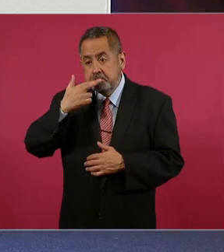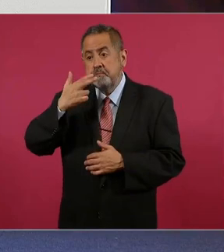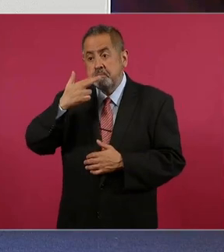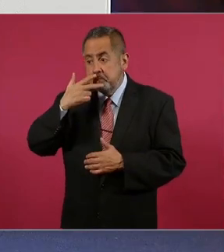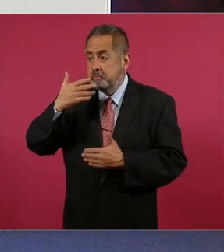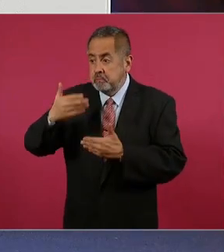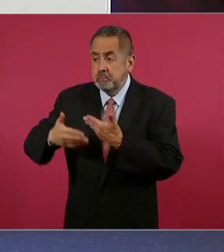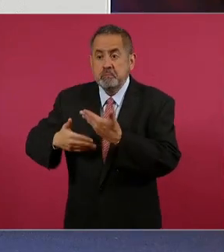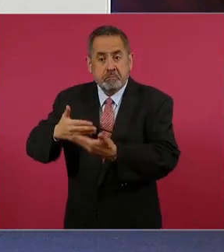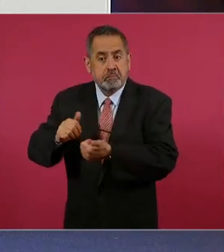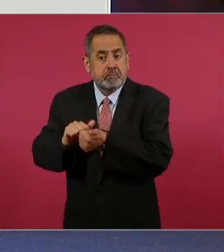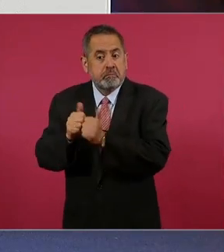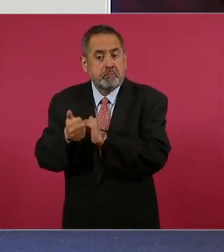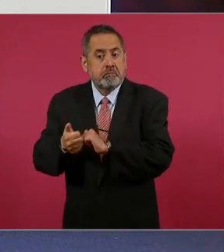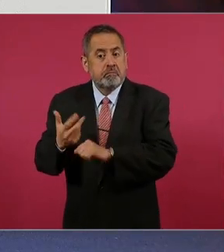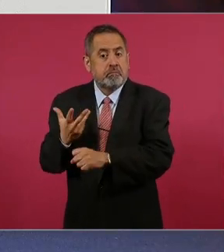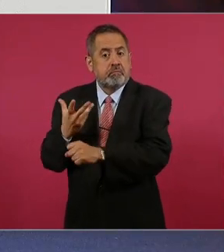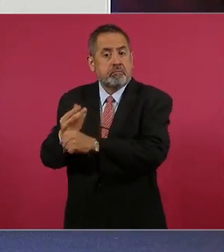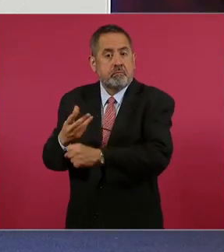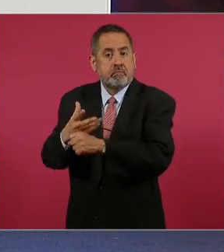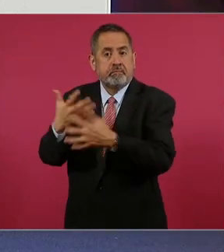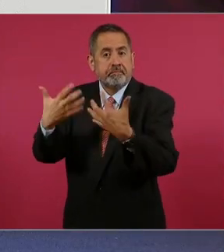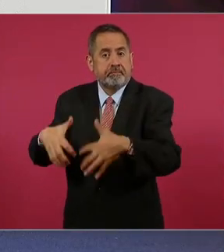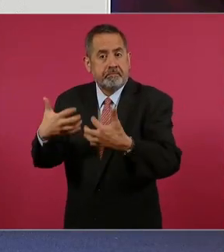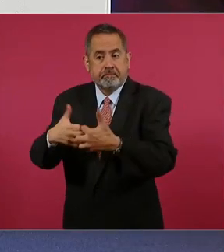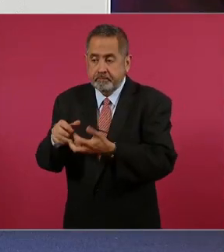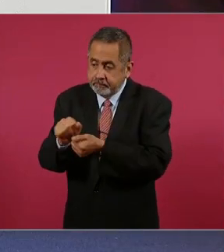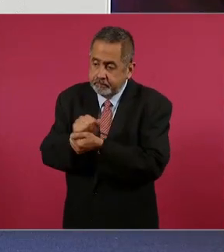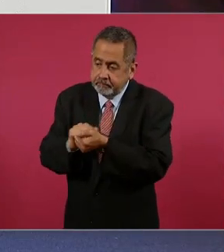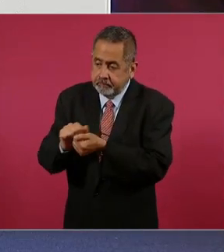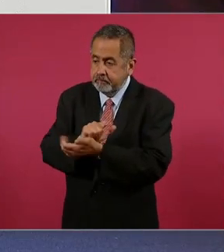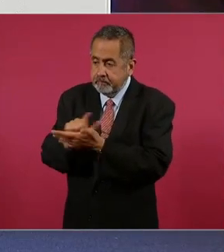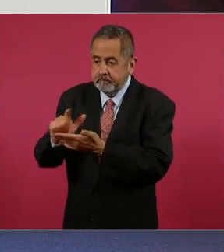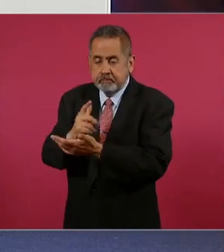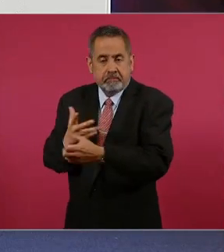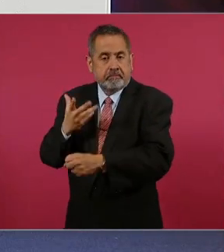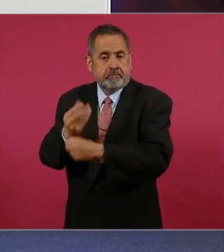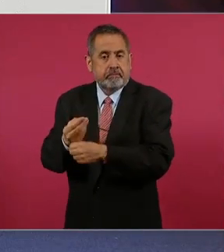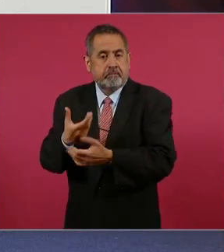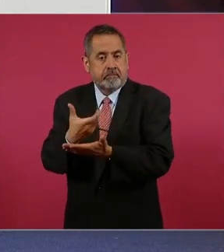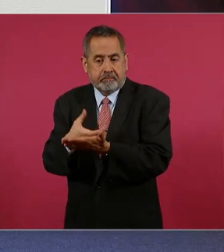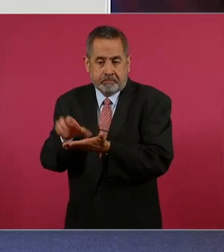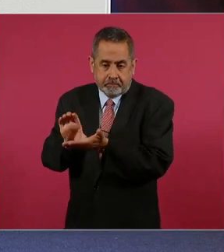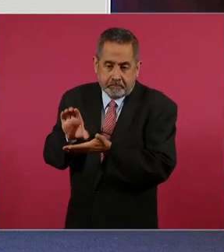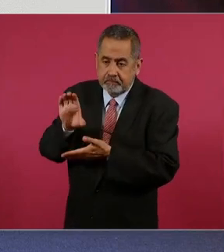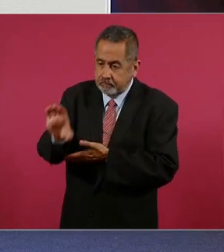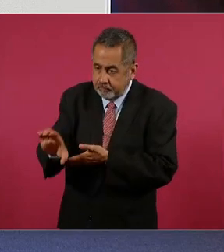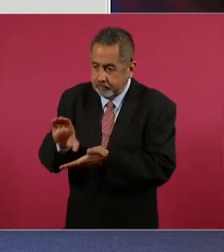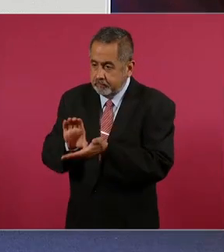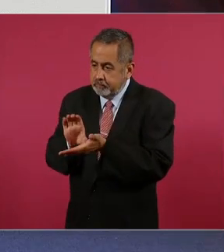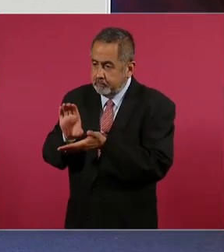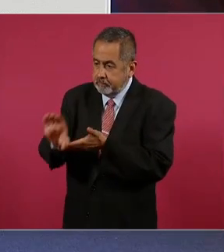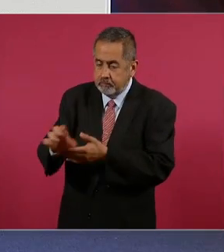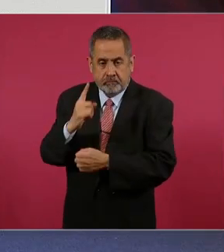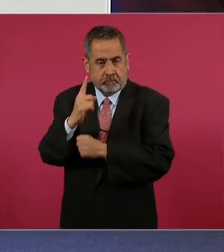las refinerías, a invertir año con año